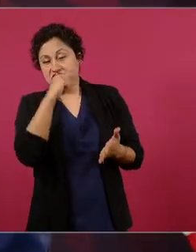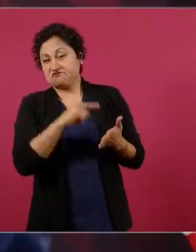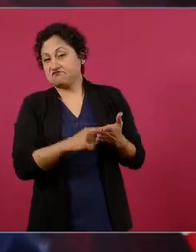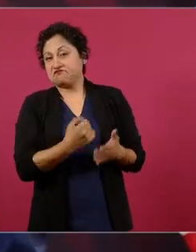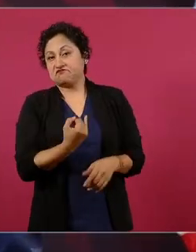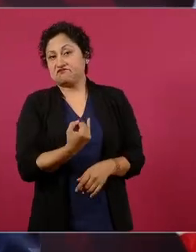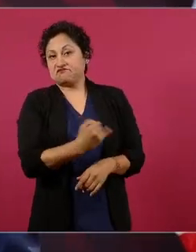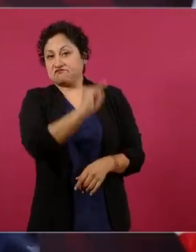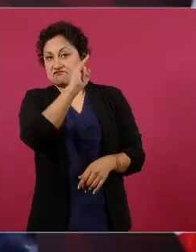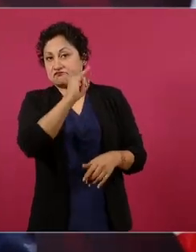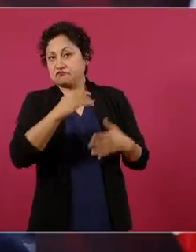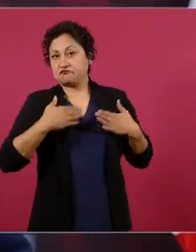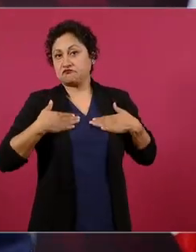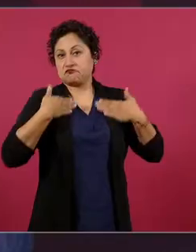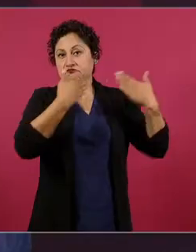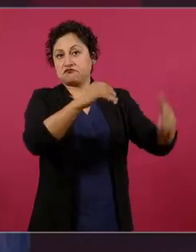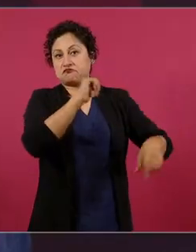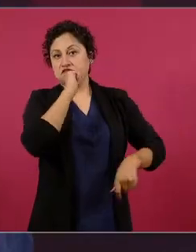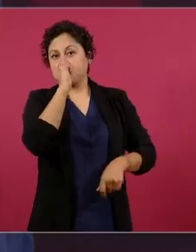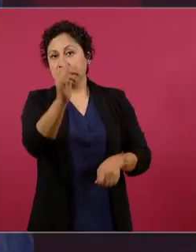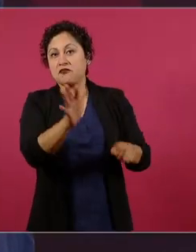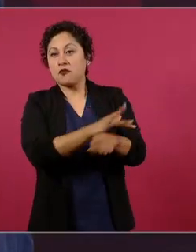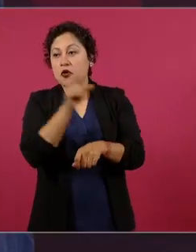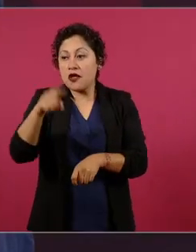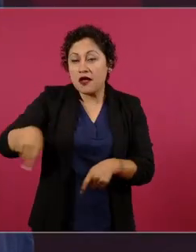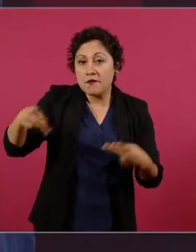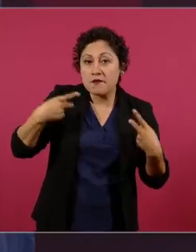mucho. Y ustedes